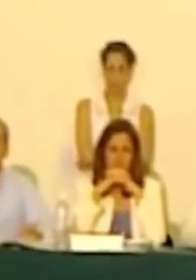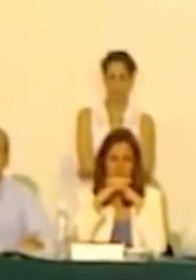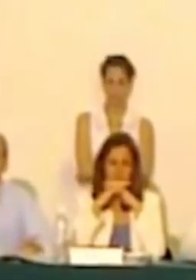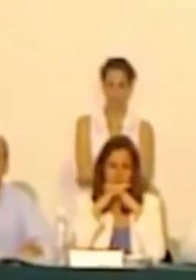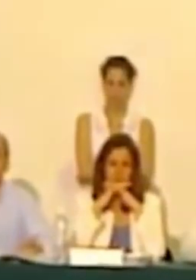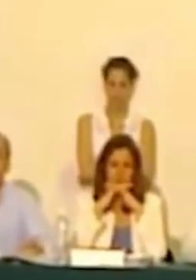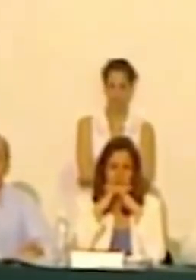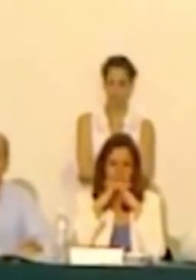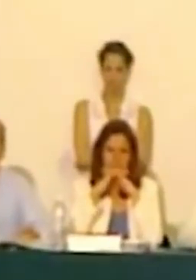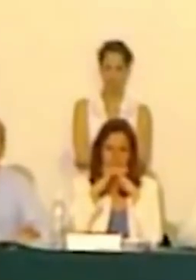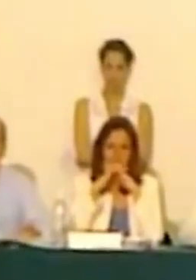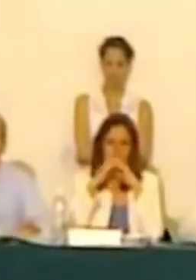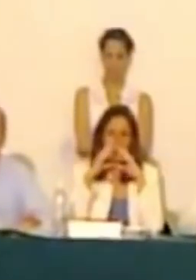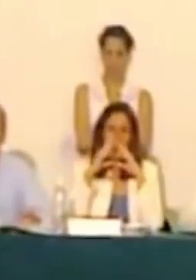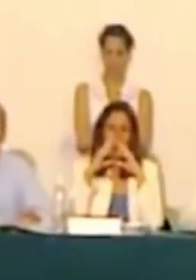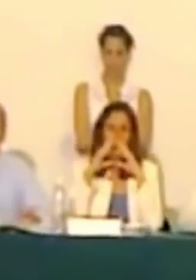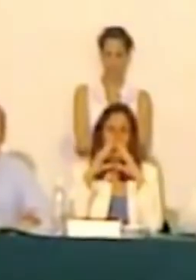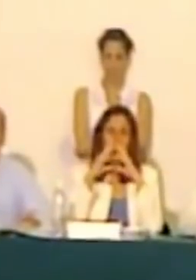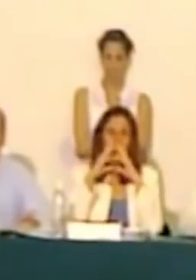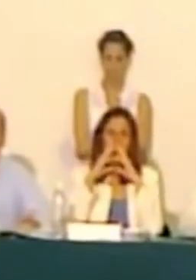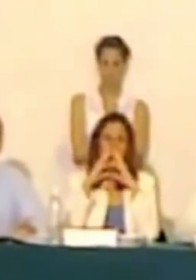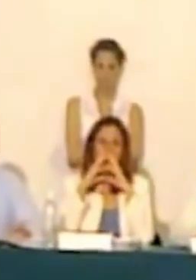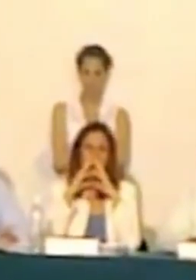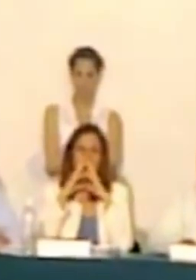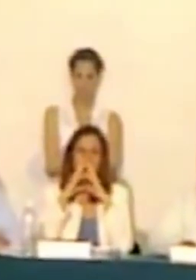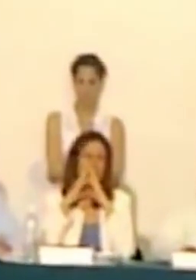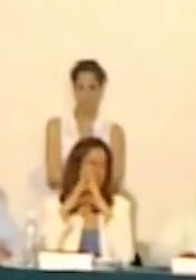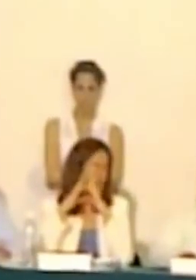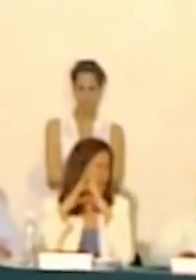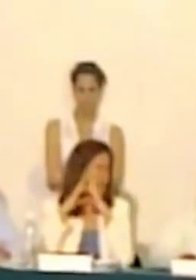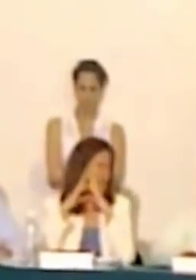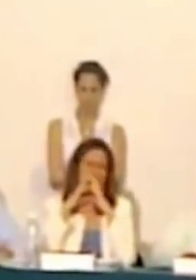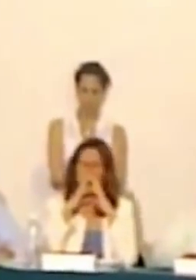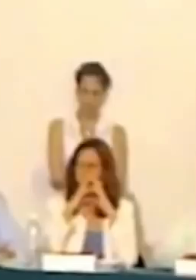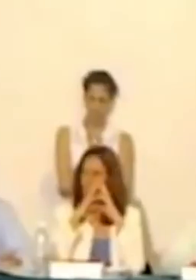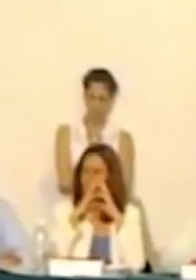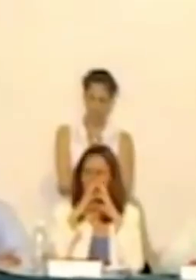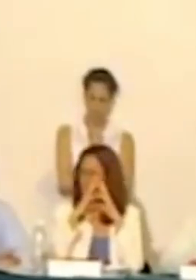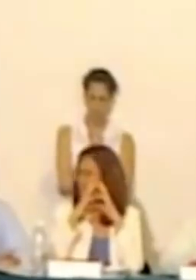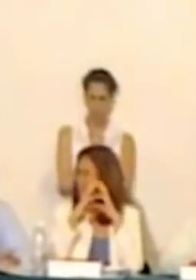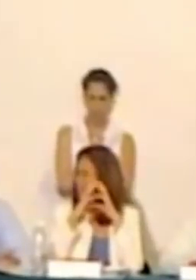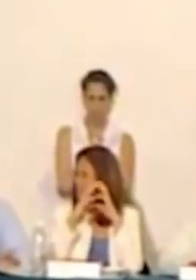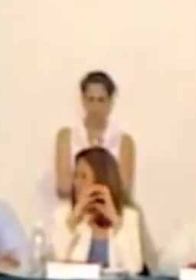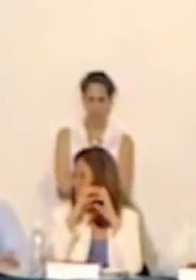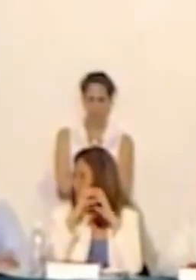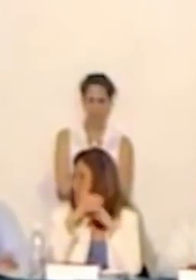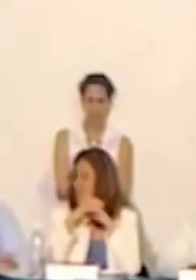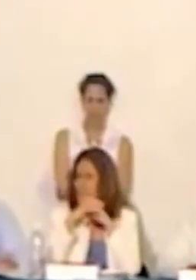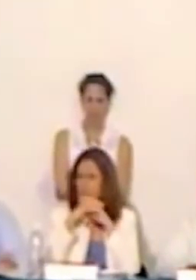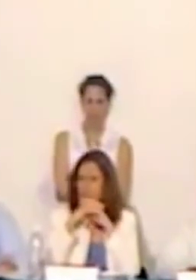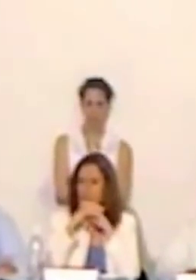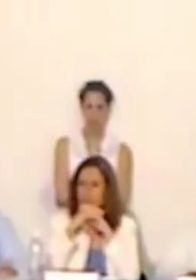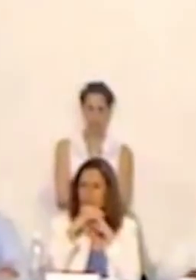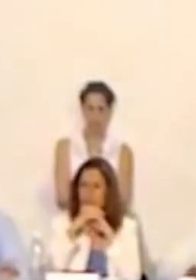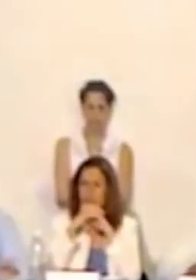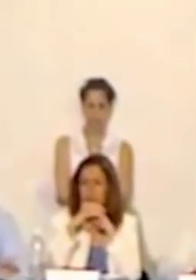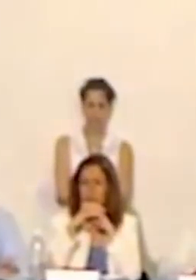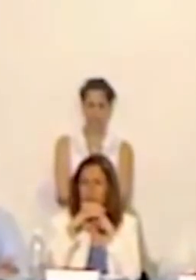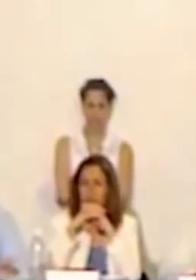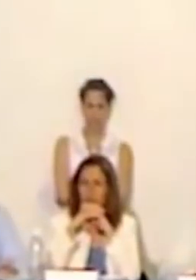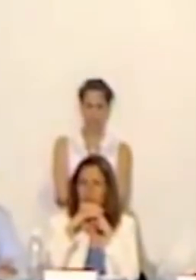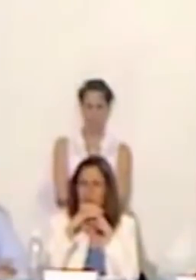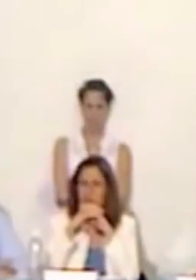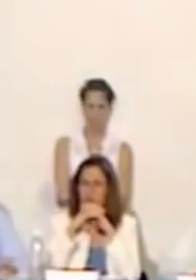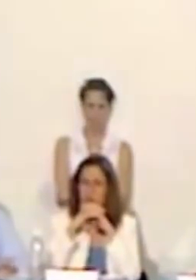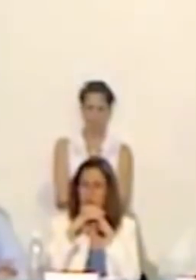nos van a pagar con el 100% y en Guadalajara sí. O sea que ellos nos hicieron tomar la decisión de mandarlos